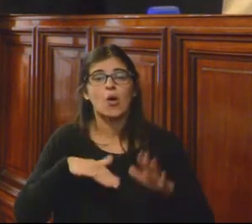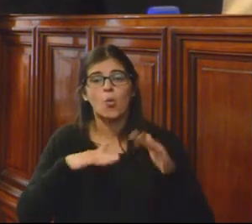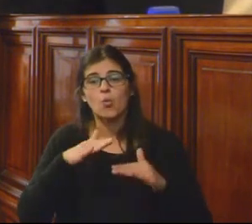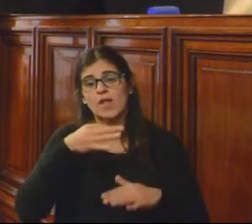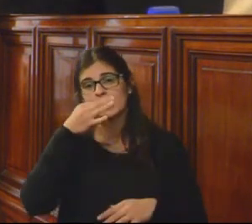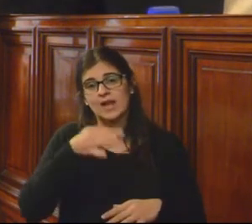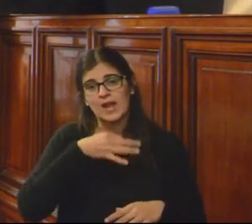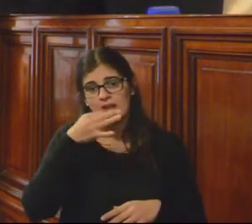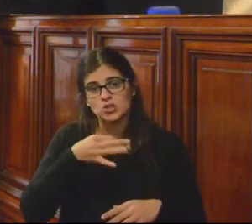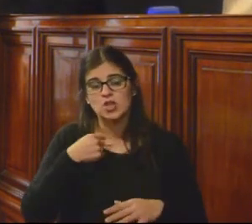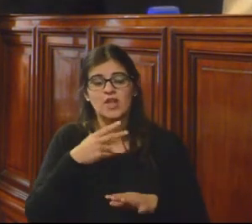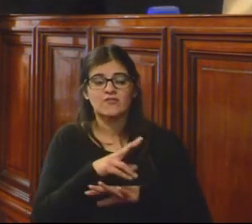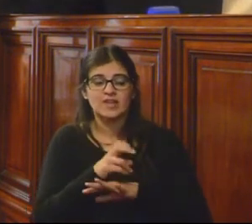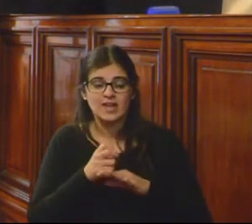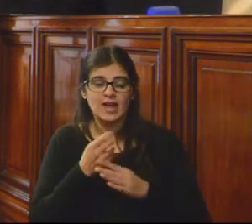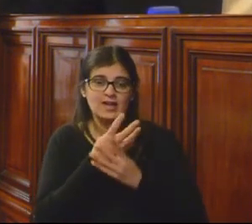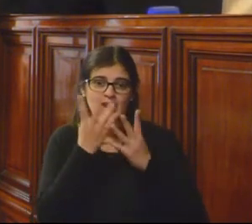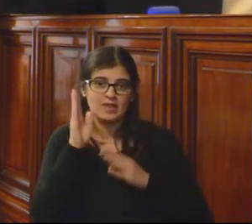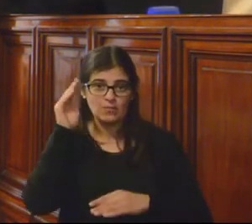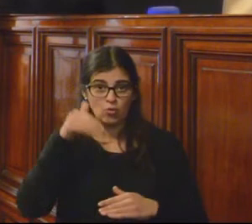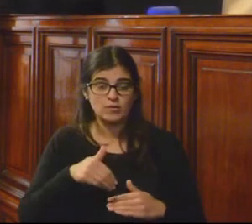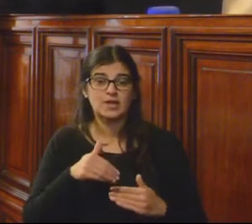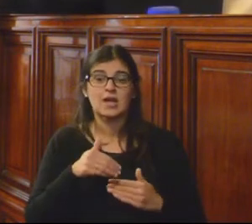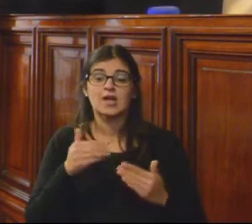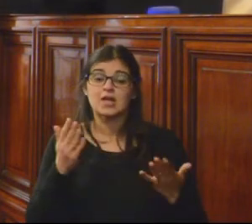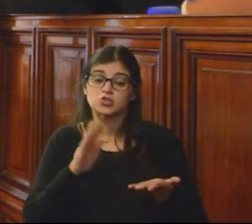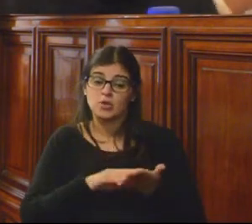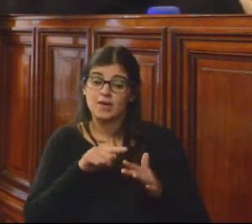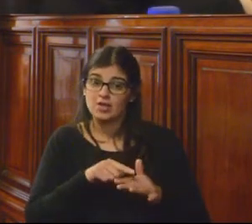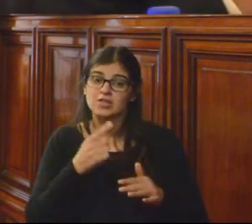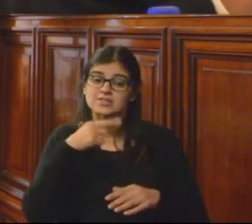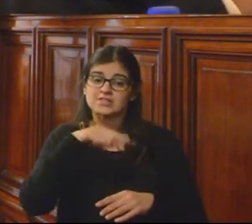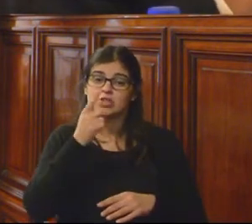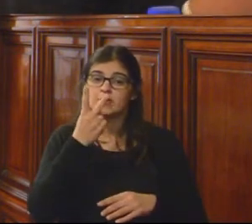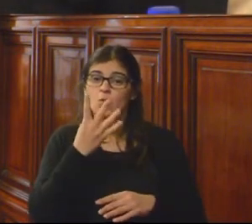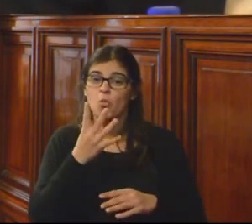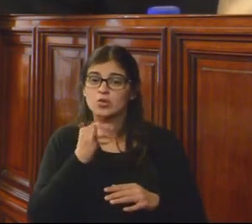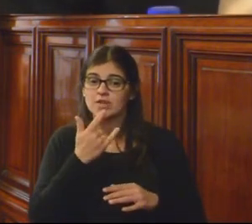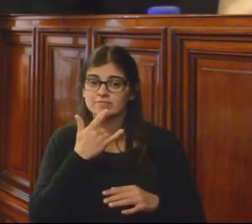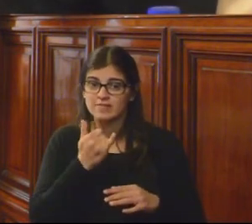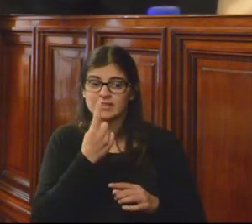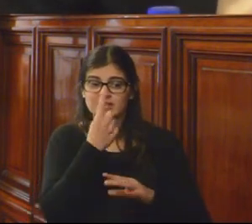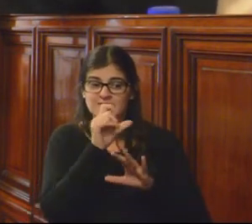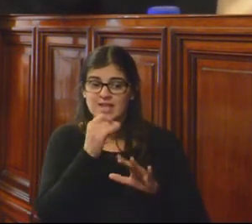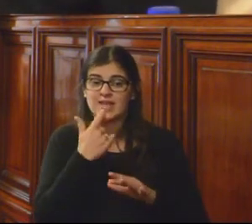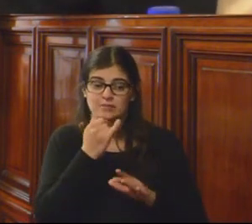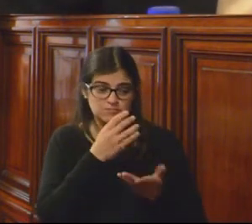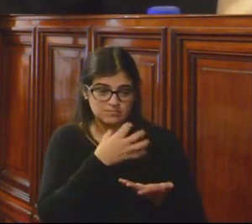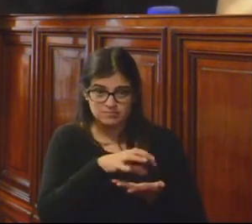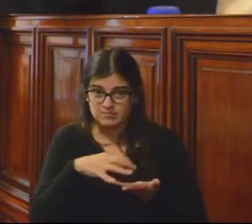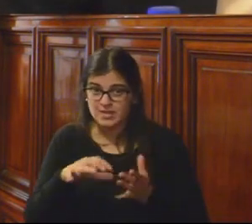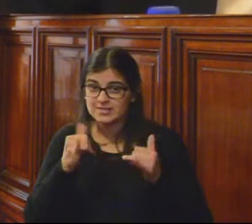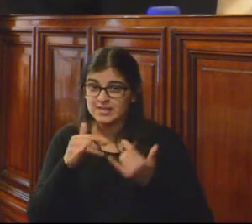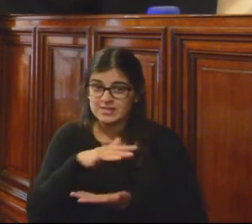nuestro Fiscal General de la República. Respecto de esto, por ejemplo, de las 124 casos, 16 casos, como ya decía, es